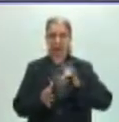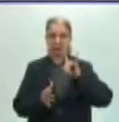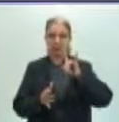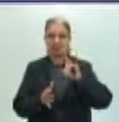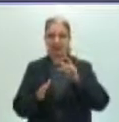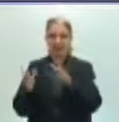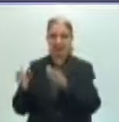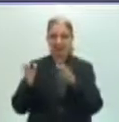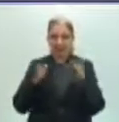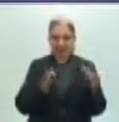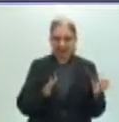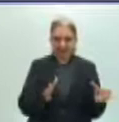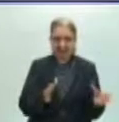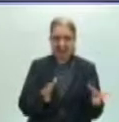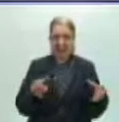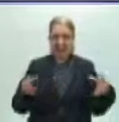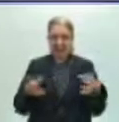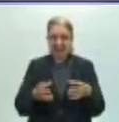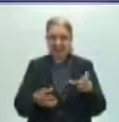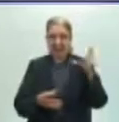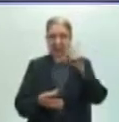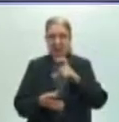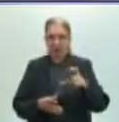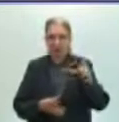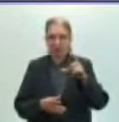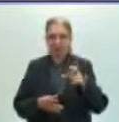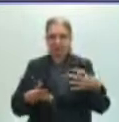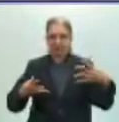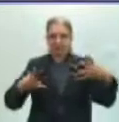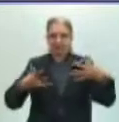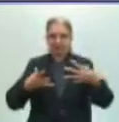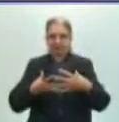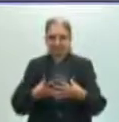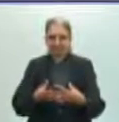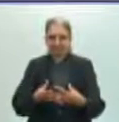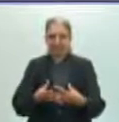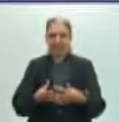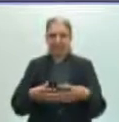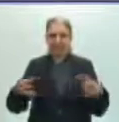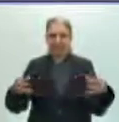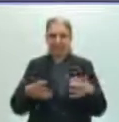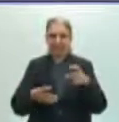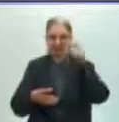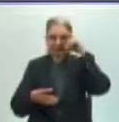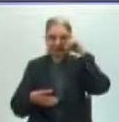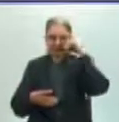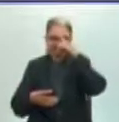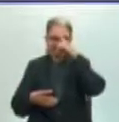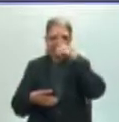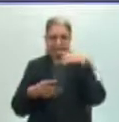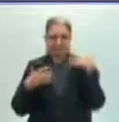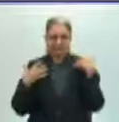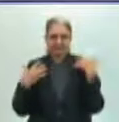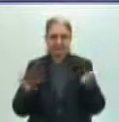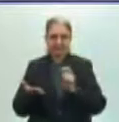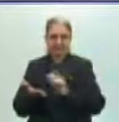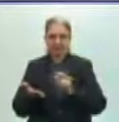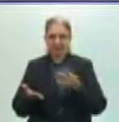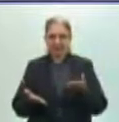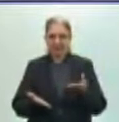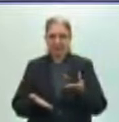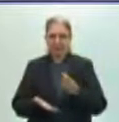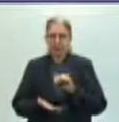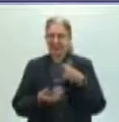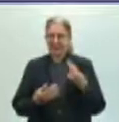de Camagüey se corresponden con los del equipo de Santi Espíritu. Copia también esta información